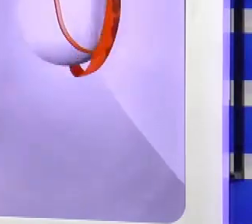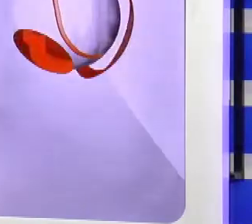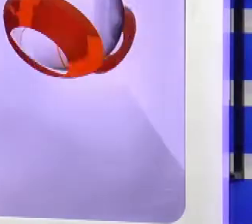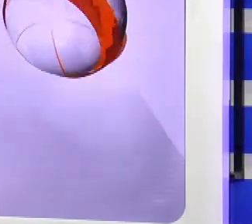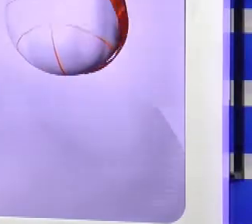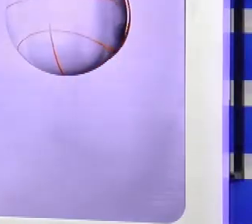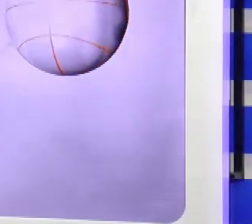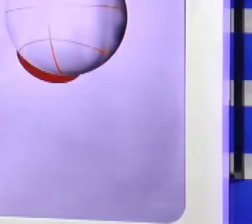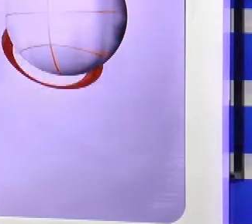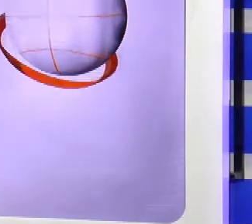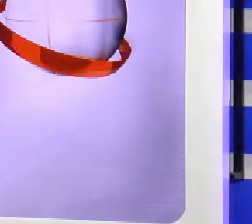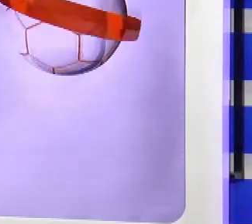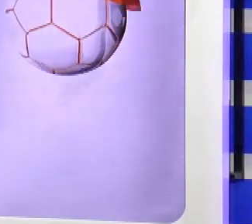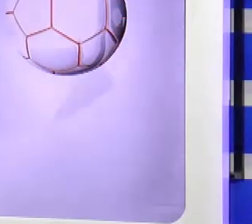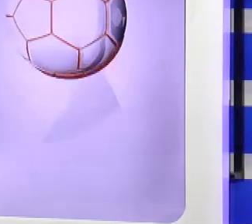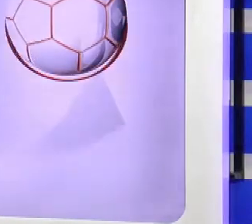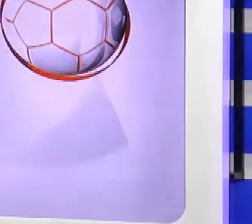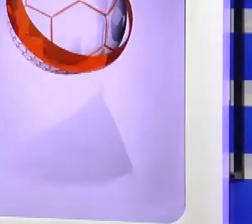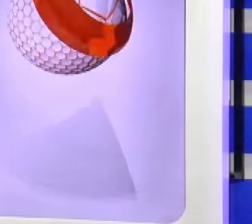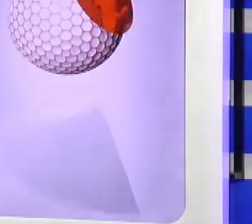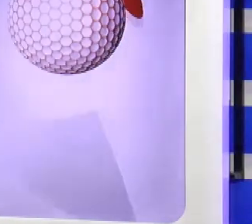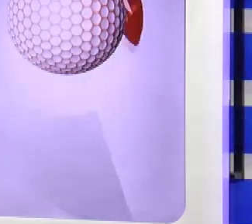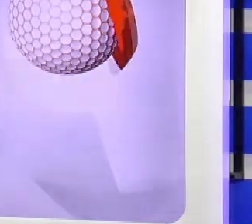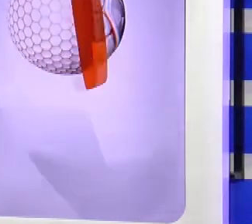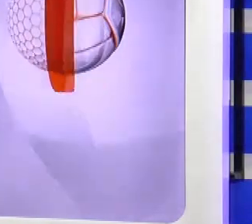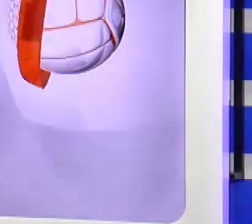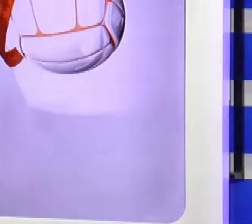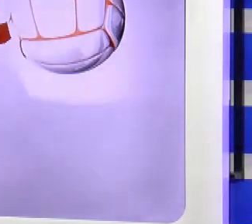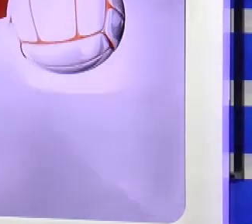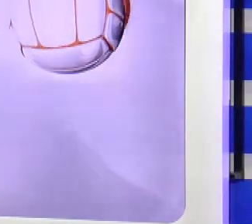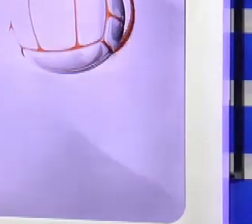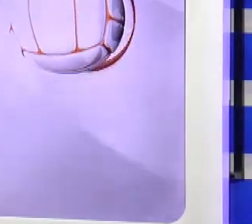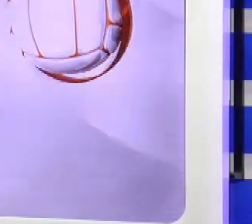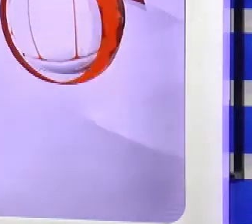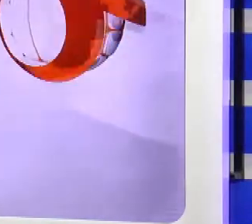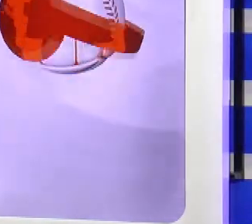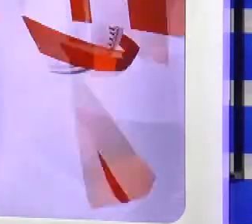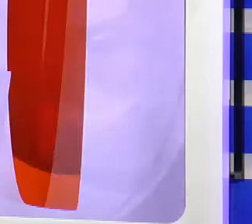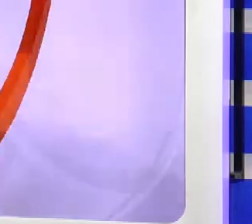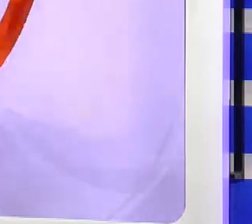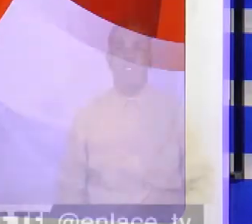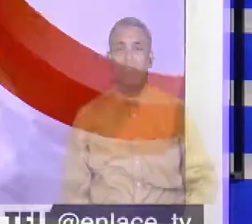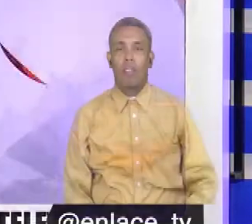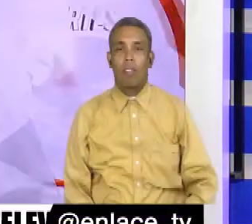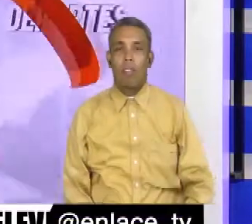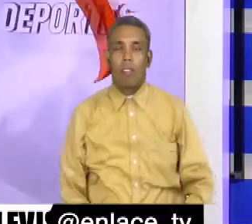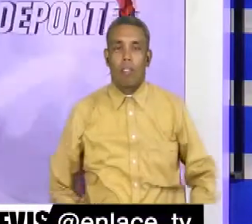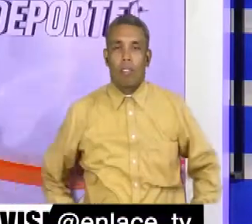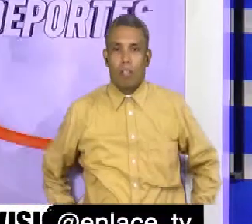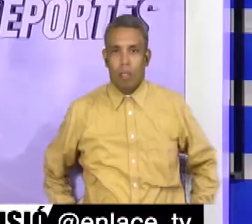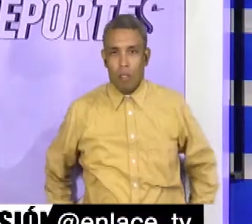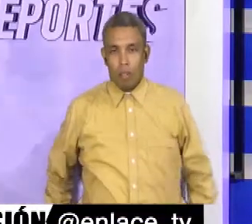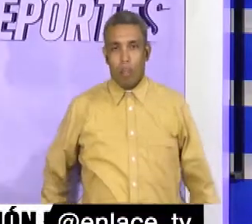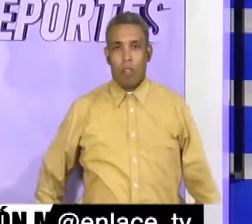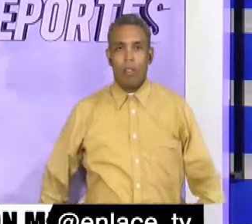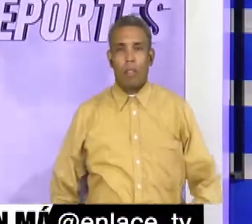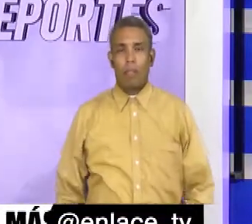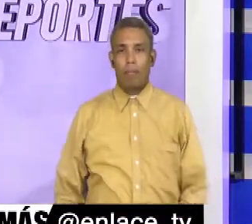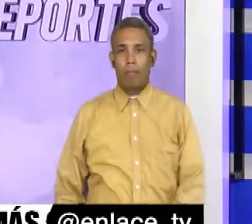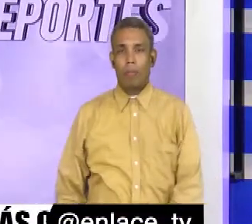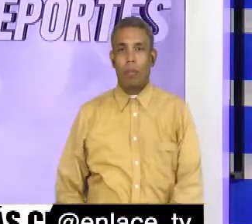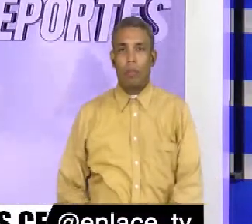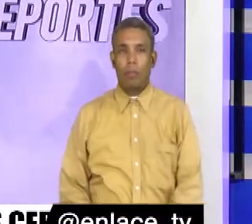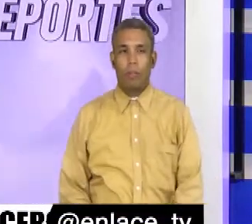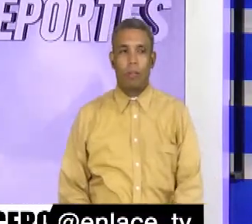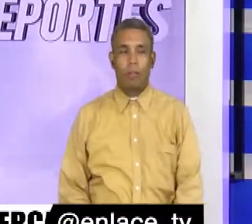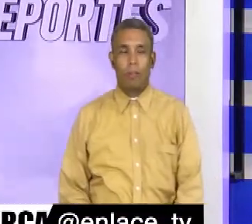Bienvenidos a la información deportiva Enlace Noticias. Club de Infantas se coronó campeón en torneo de verano